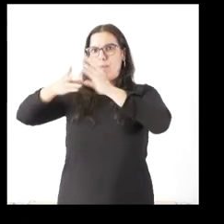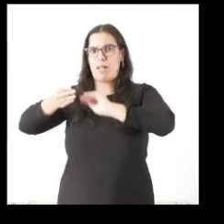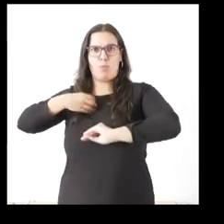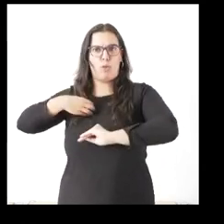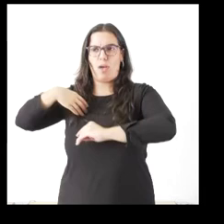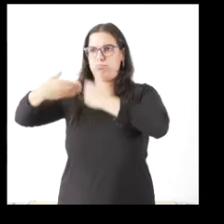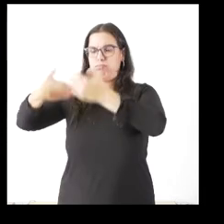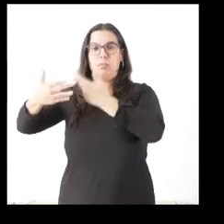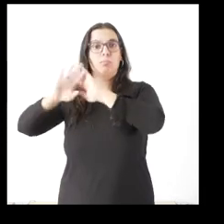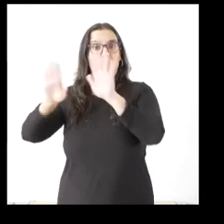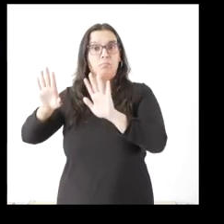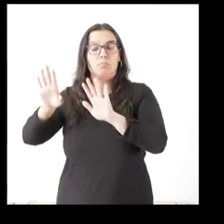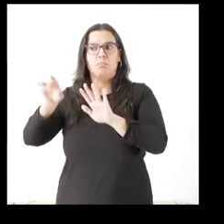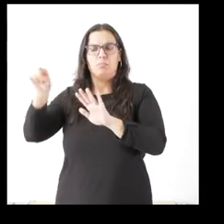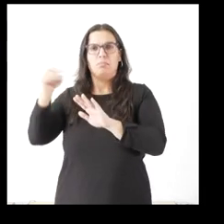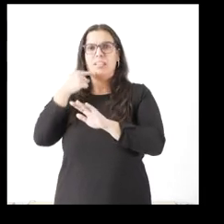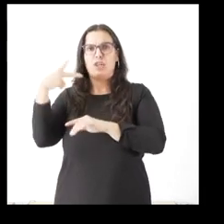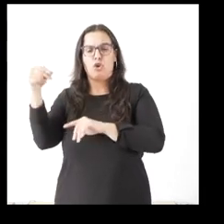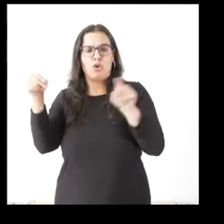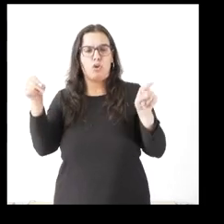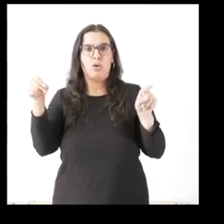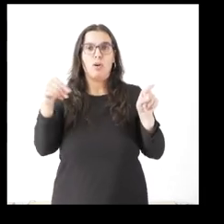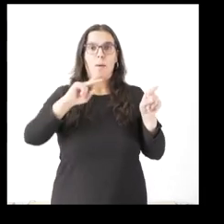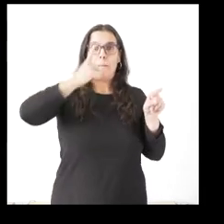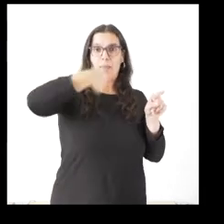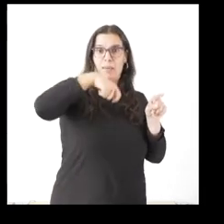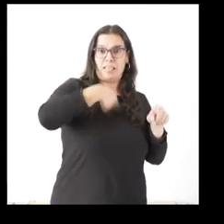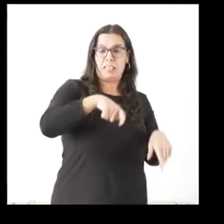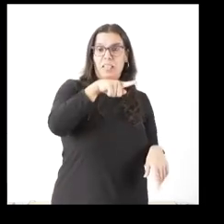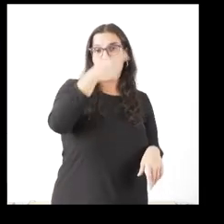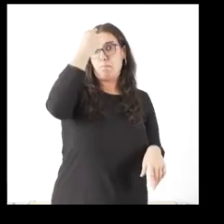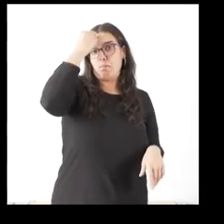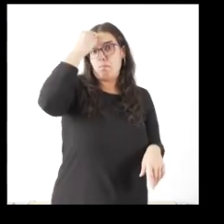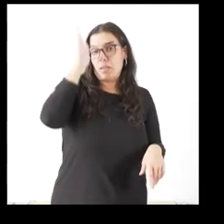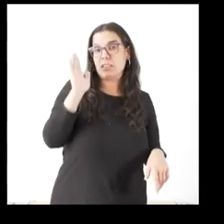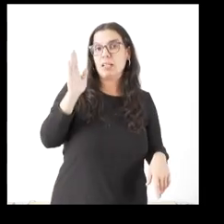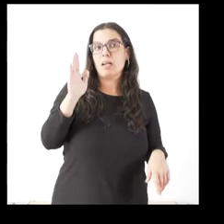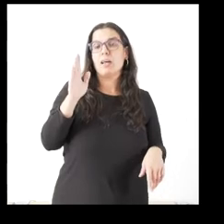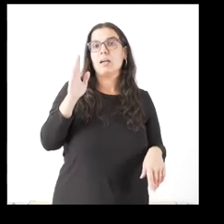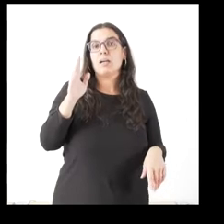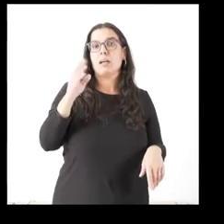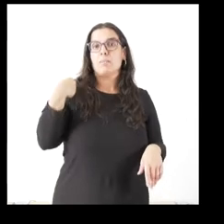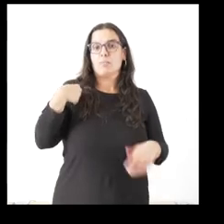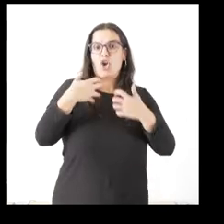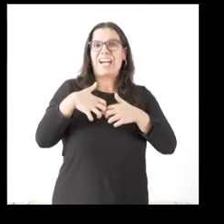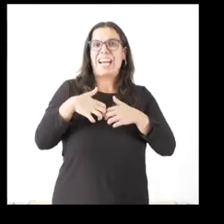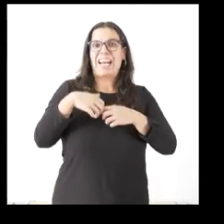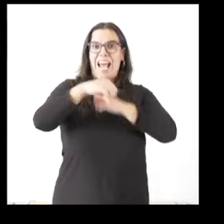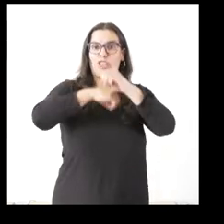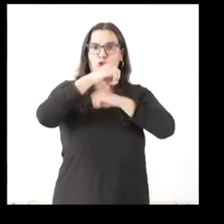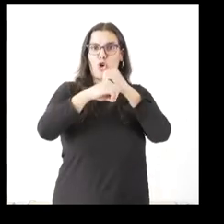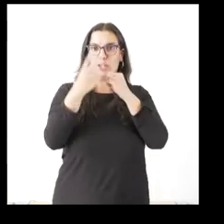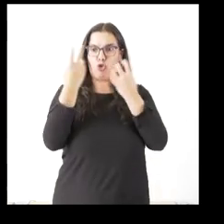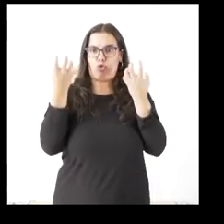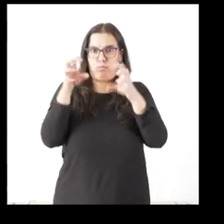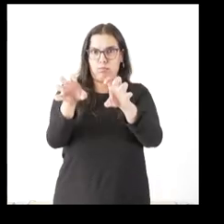propio vicepresidente anunció que lo óptimo o lo que él consideraba sería poner dos reactores, ¿por qué esta